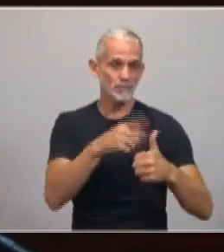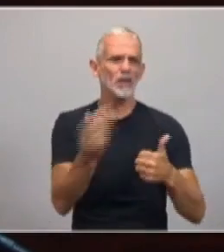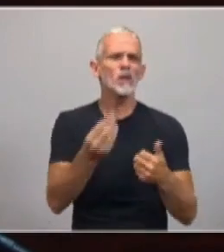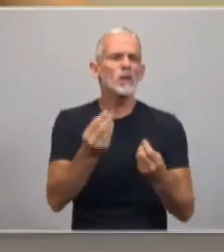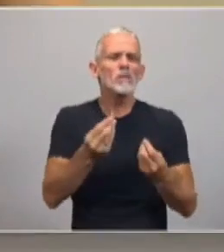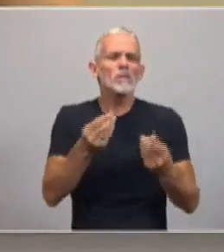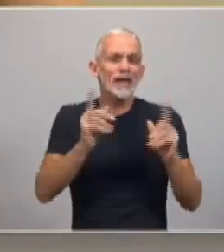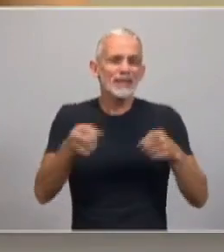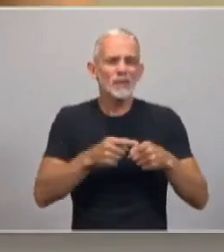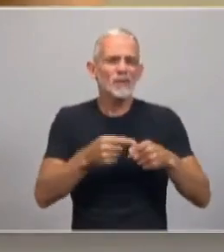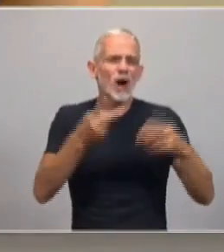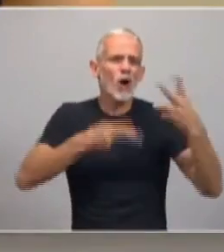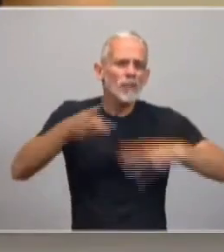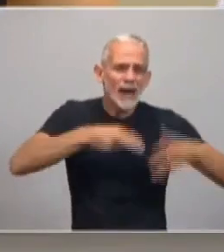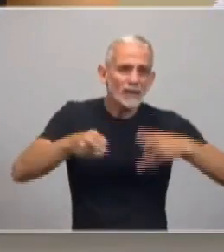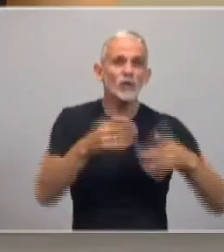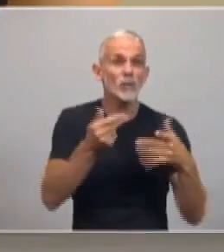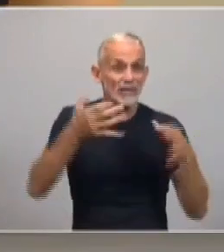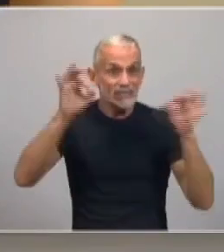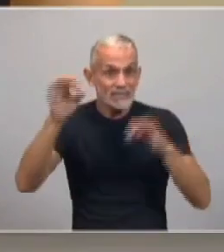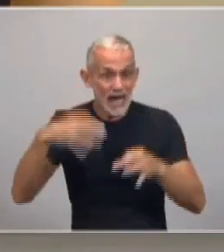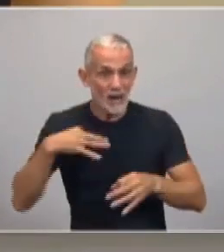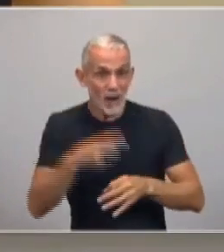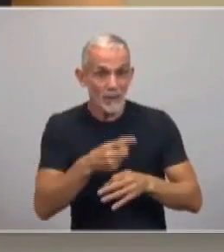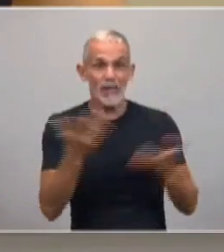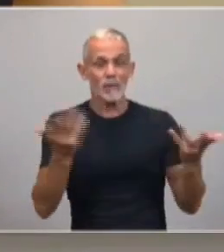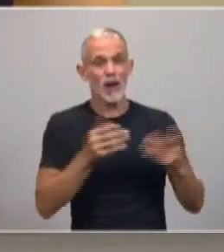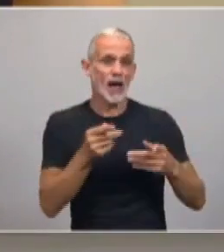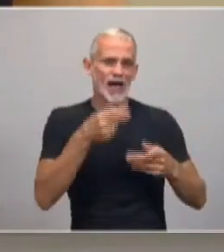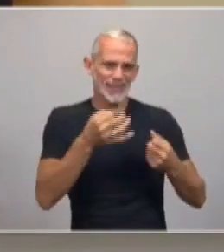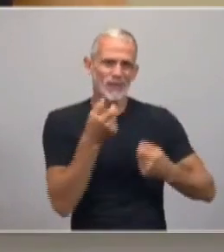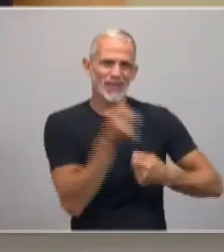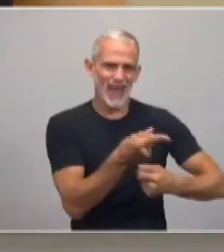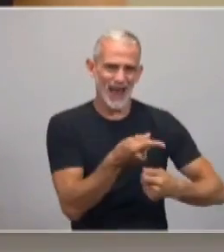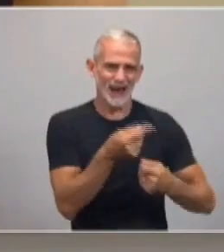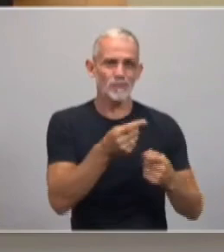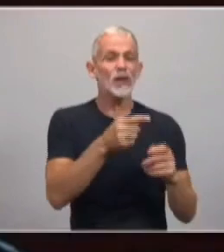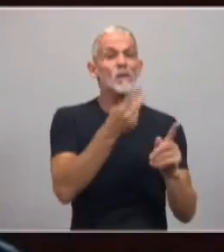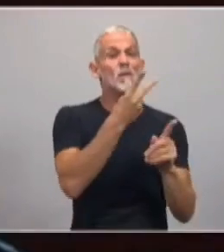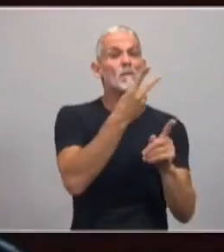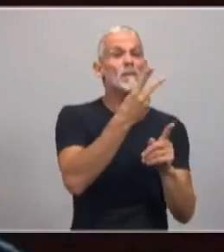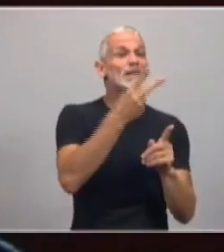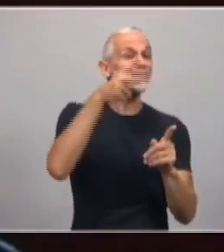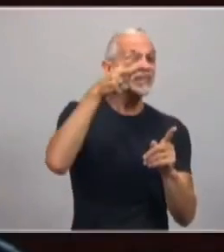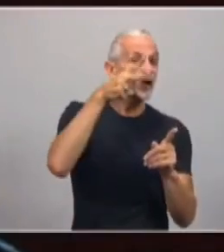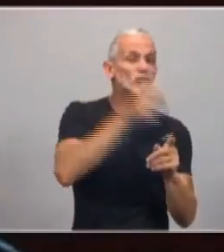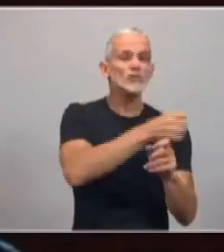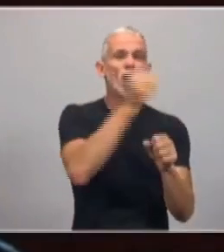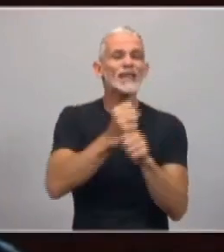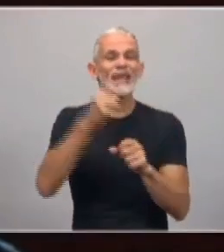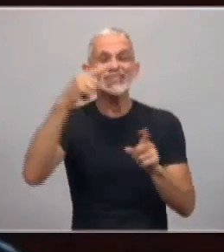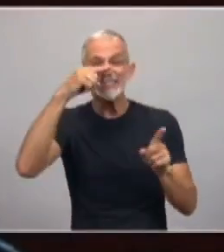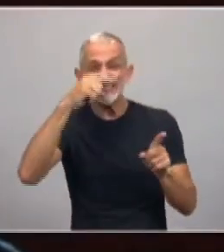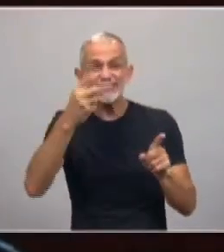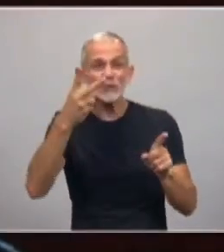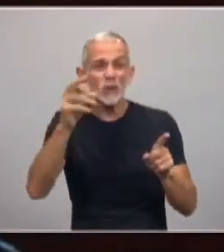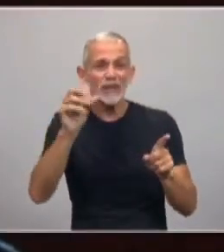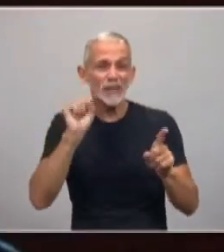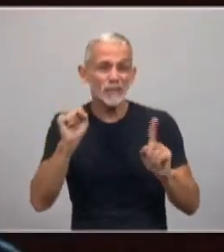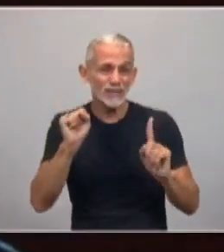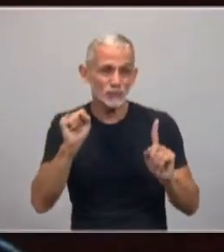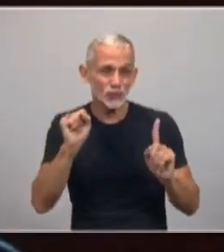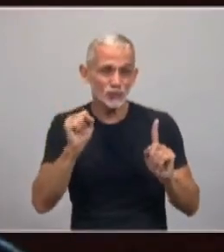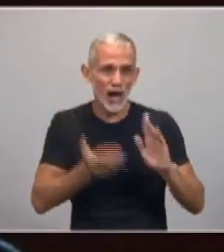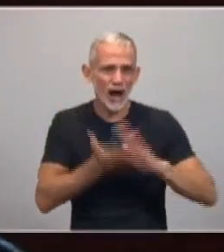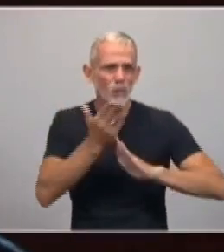realizar procedimientos médicos que pueden salvar vidas. En el último año pasó de 28 a 720 pesos,